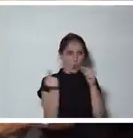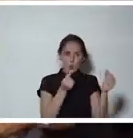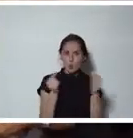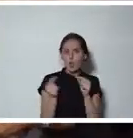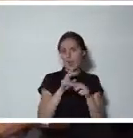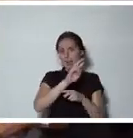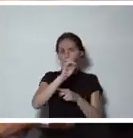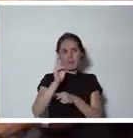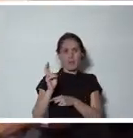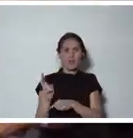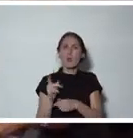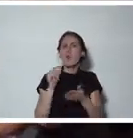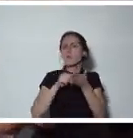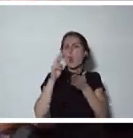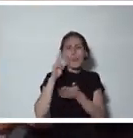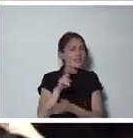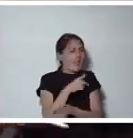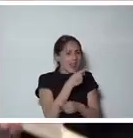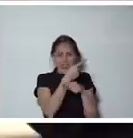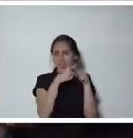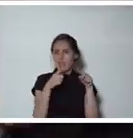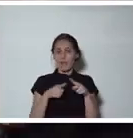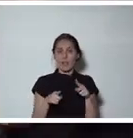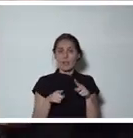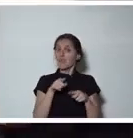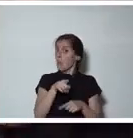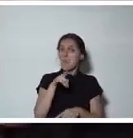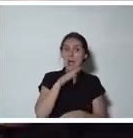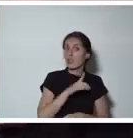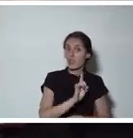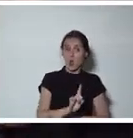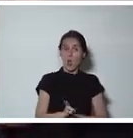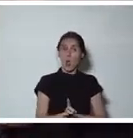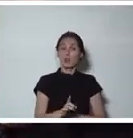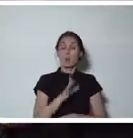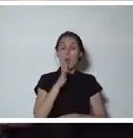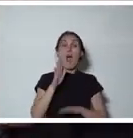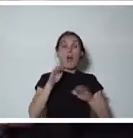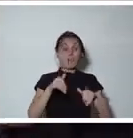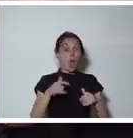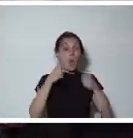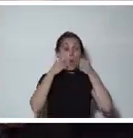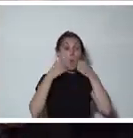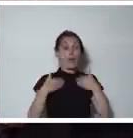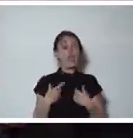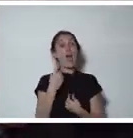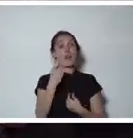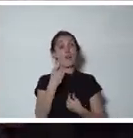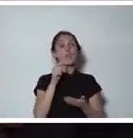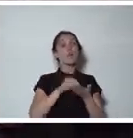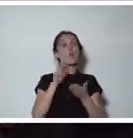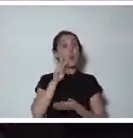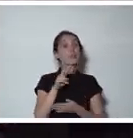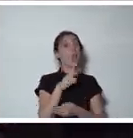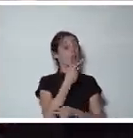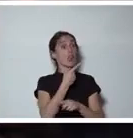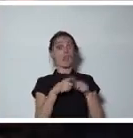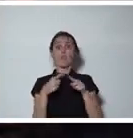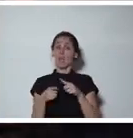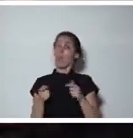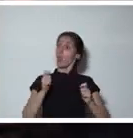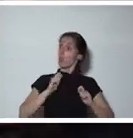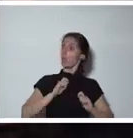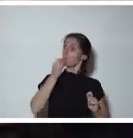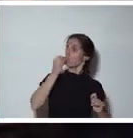eso no es malo la humanidad avanza siempre desde los distintos puntos de vista Pero lo que el feminismo jamás jamás puede